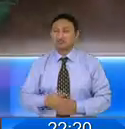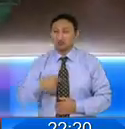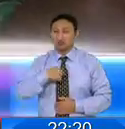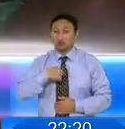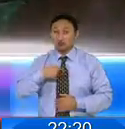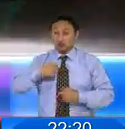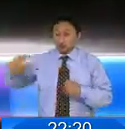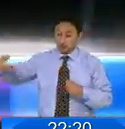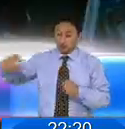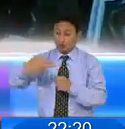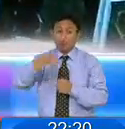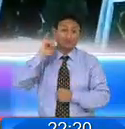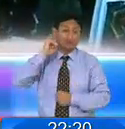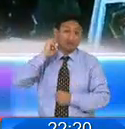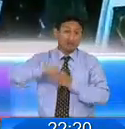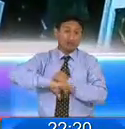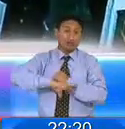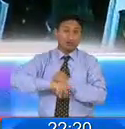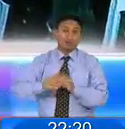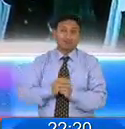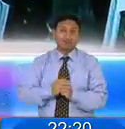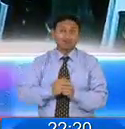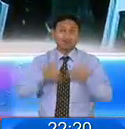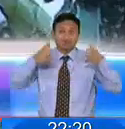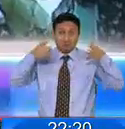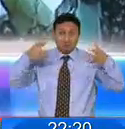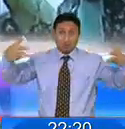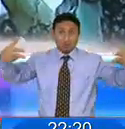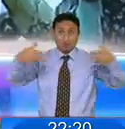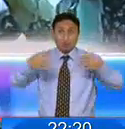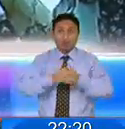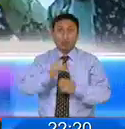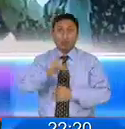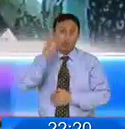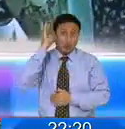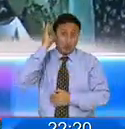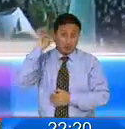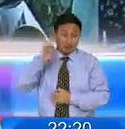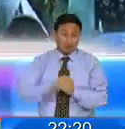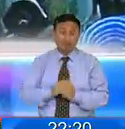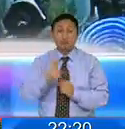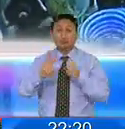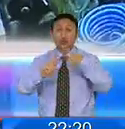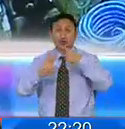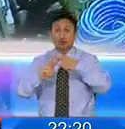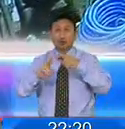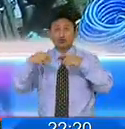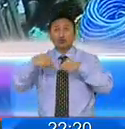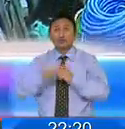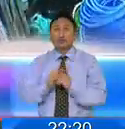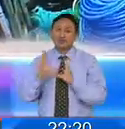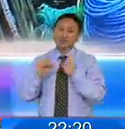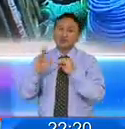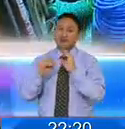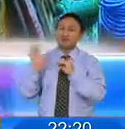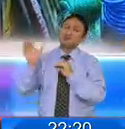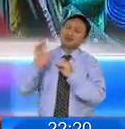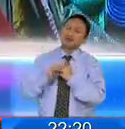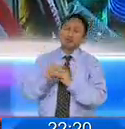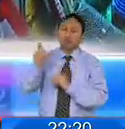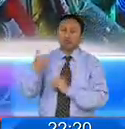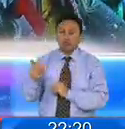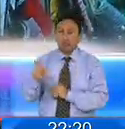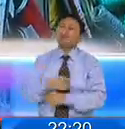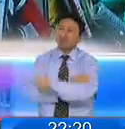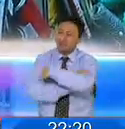mientras la niña robaba. Las cámaras registraron paso a paso el accionar de las mujeres. 12 hacen las comedidas y parlanchinas. Entretienen al dueño